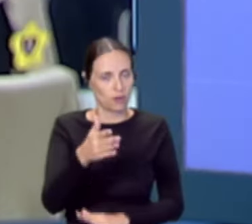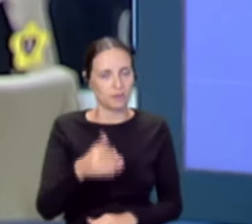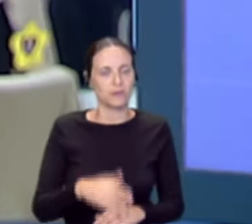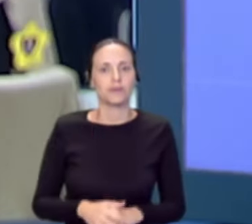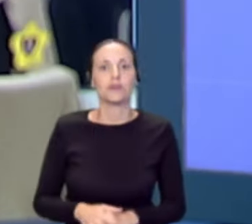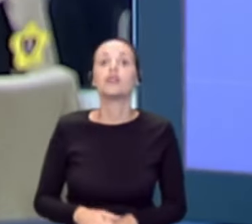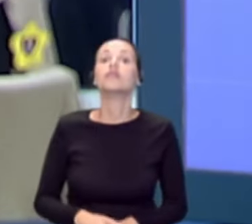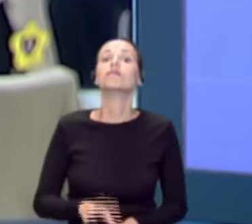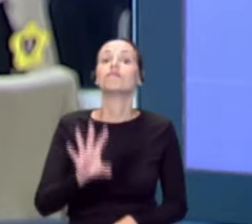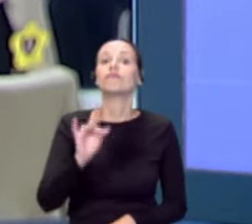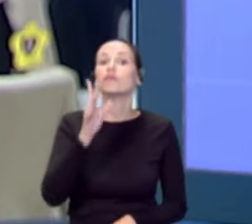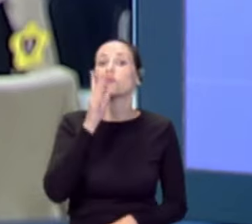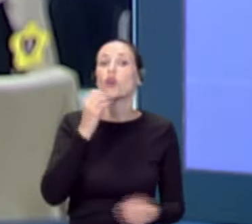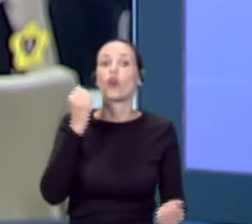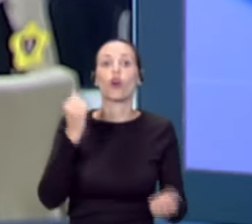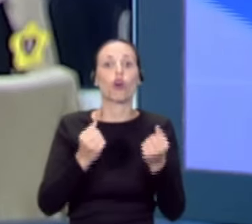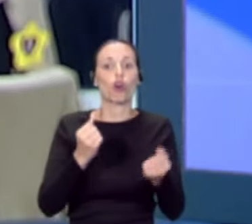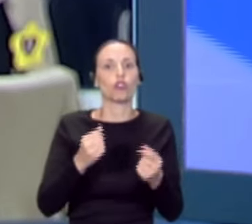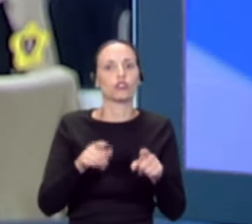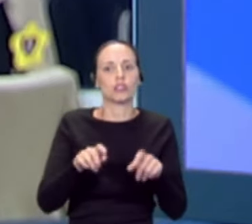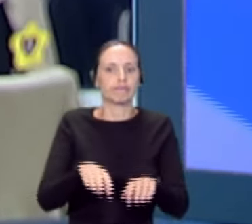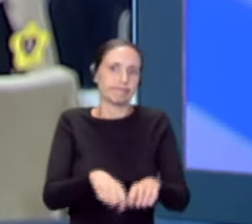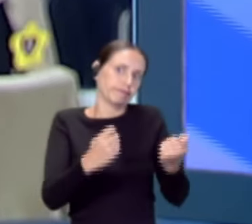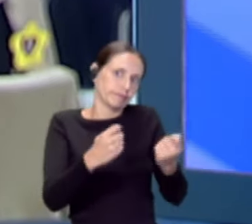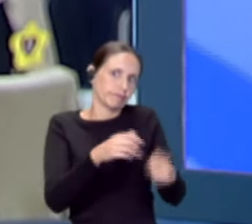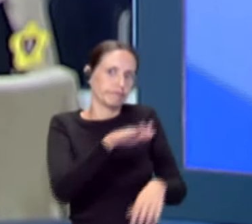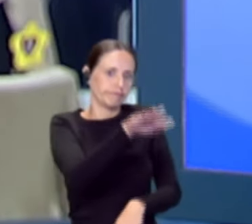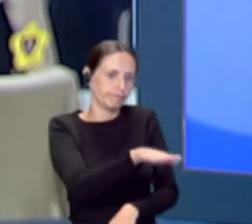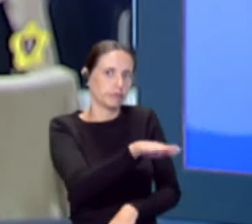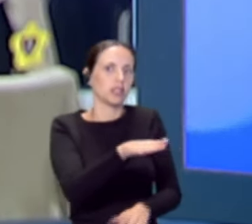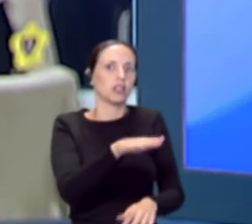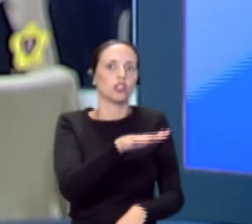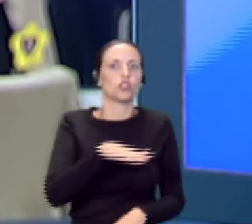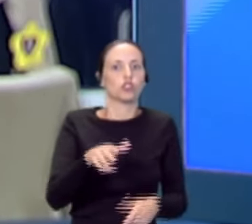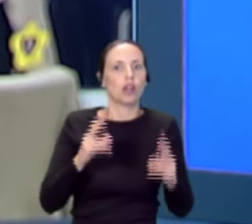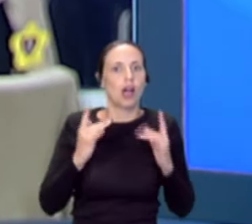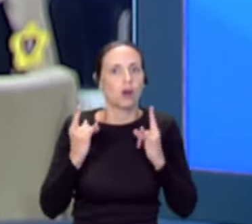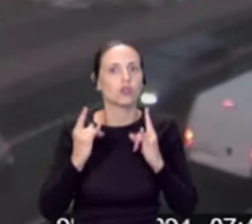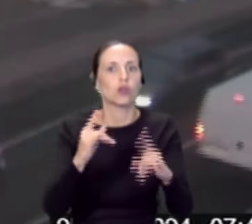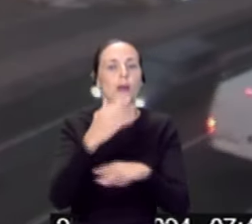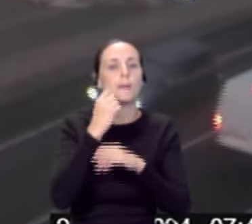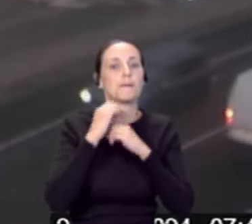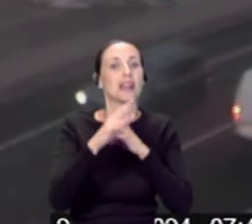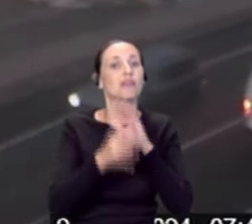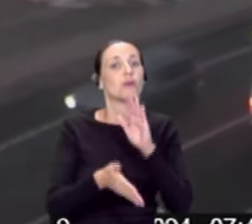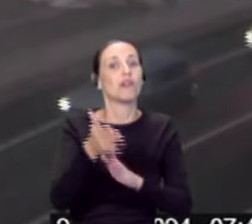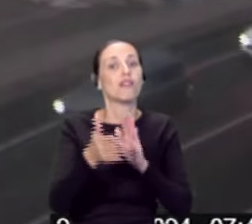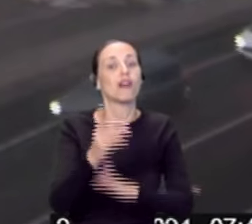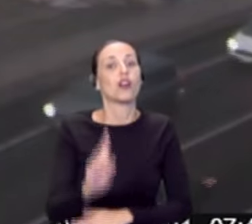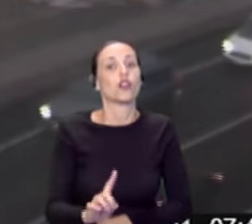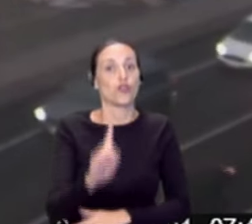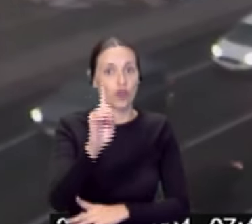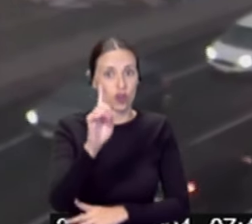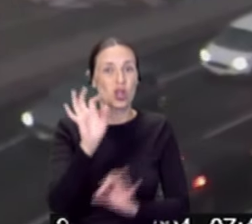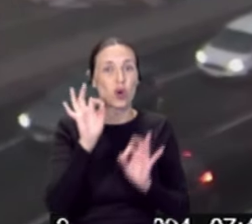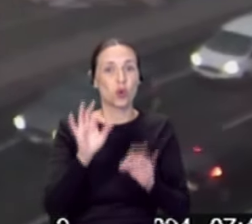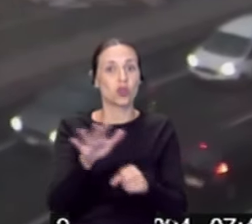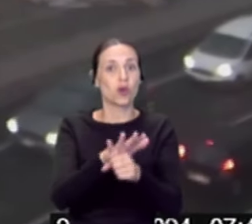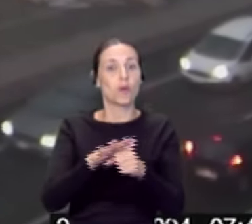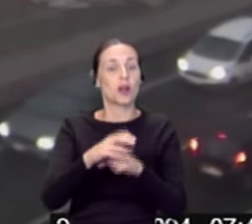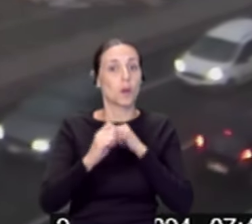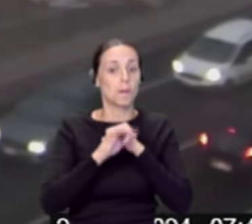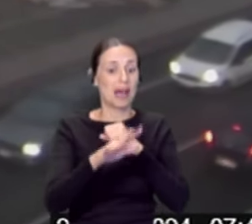hay un vehículo averiado en esa autovía marítima sentido norte, la isla de Gran Canaria, justo frente al barrio